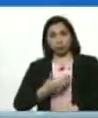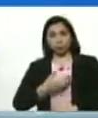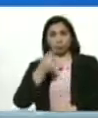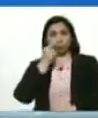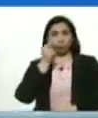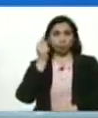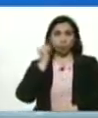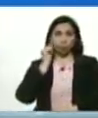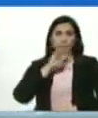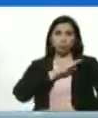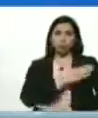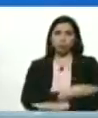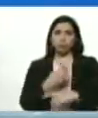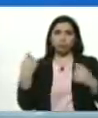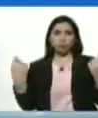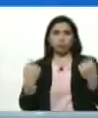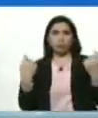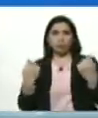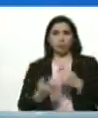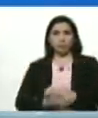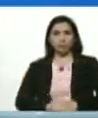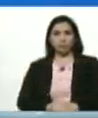poder popular